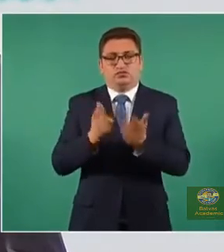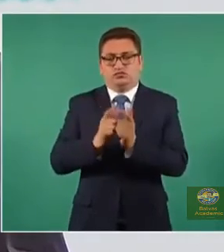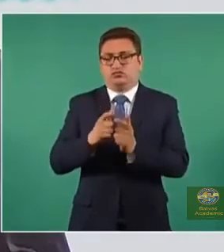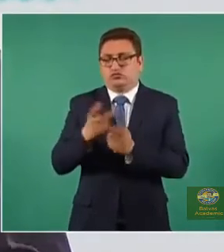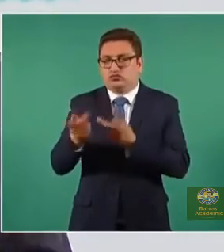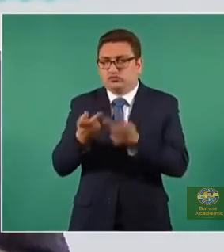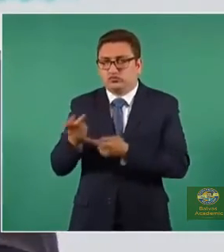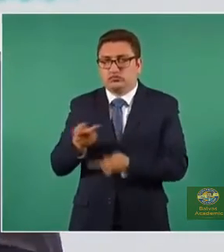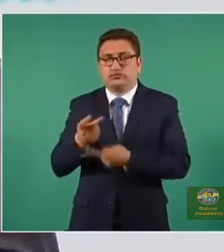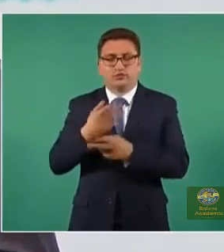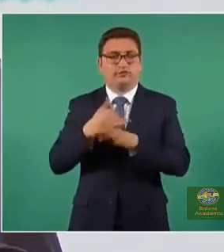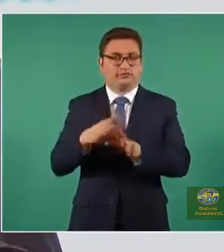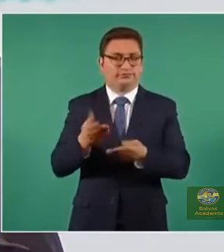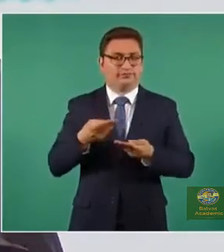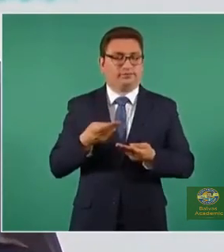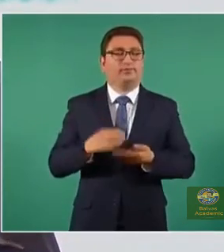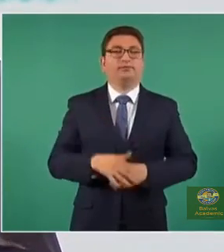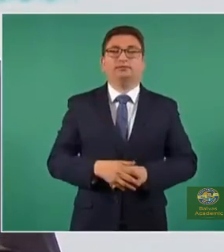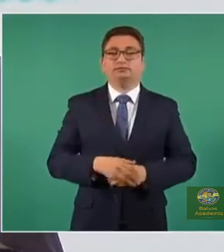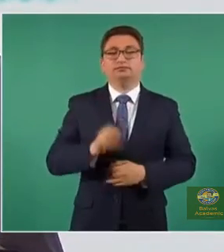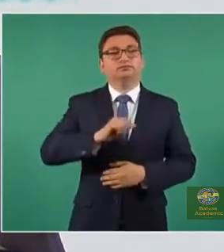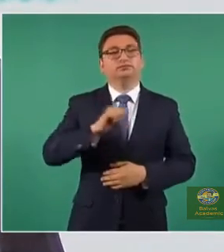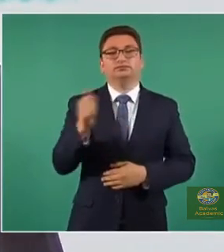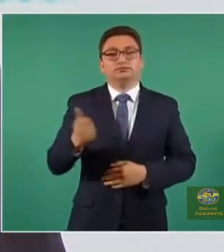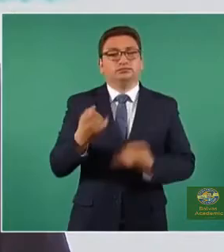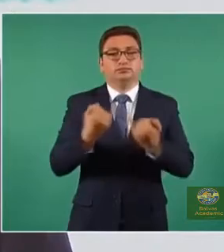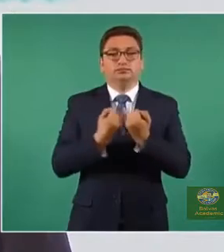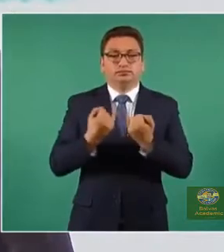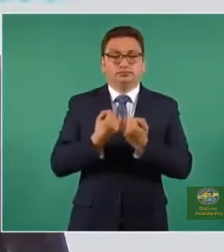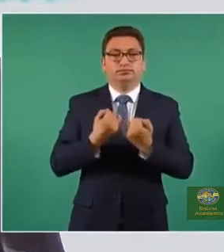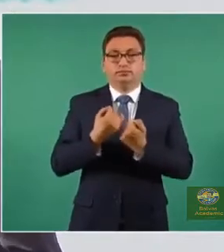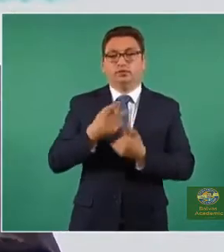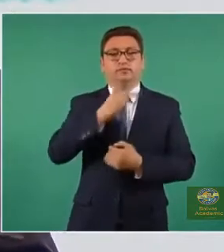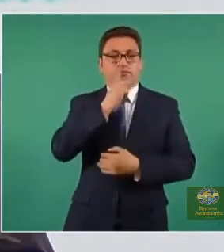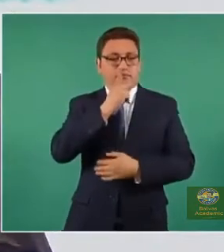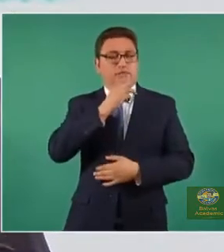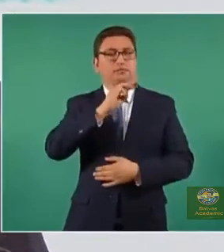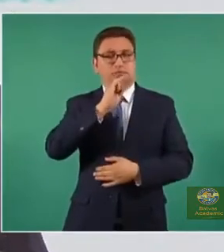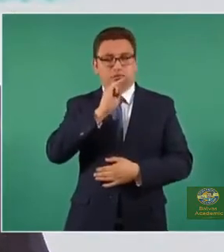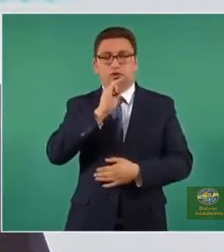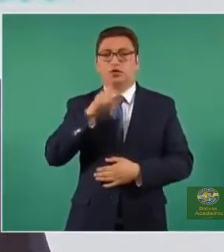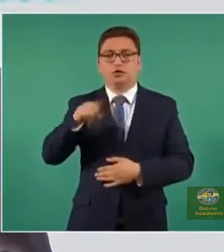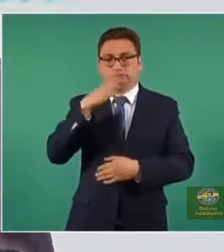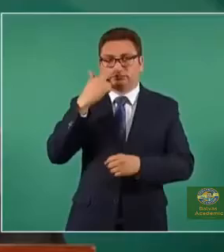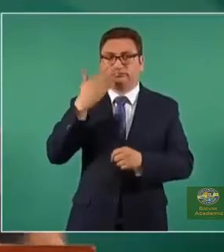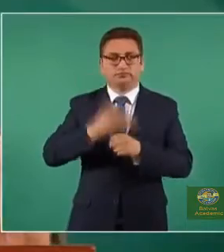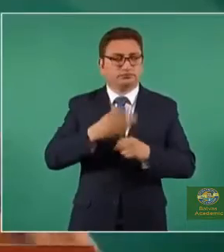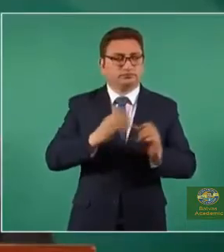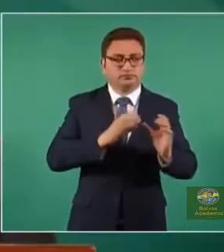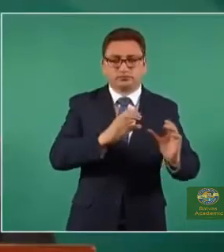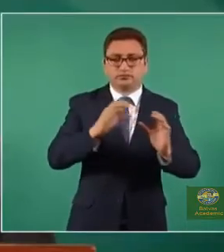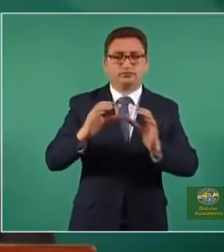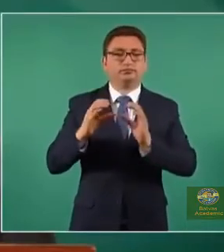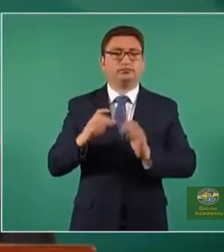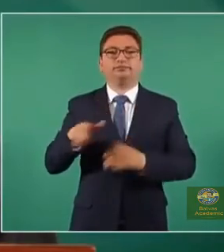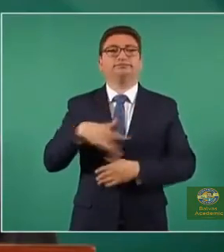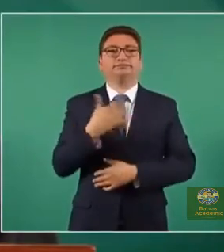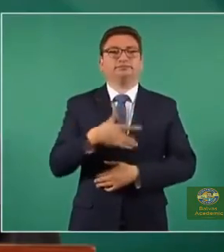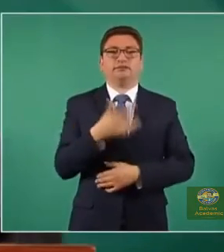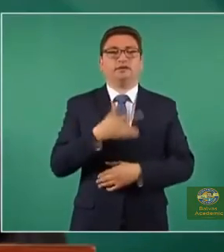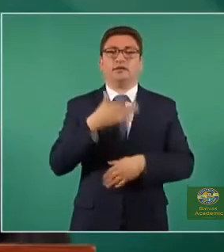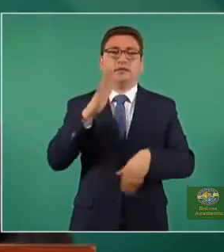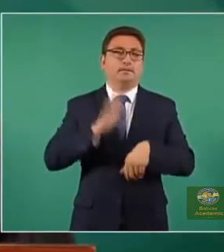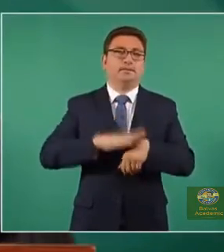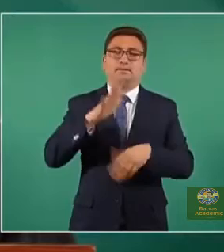grupos. Y por su parte, en otro camino, las madres, los padres y los responsables de crianza, la sensación que más